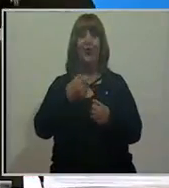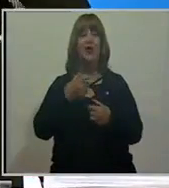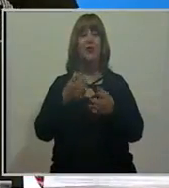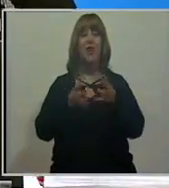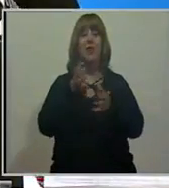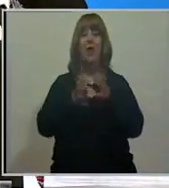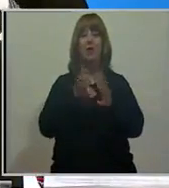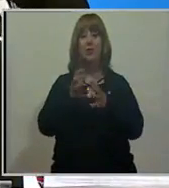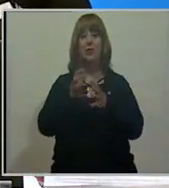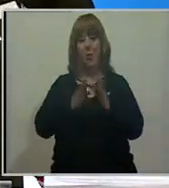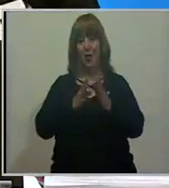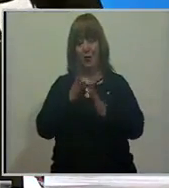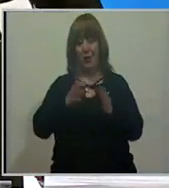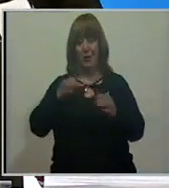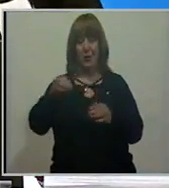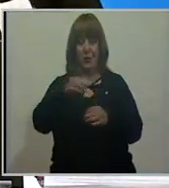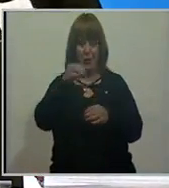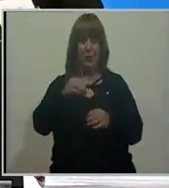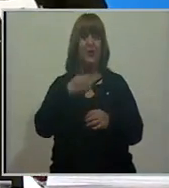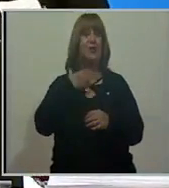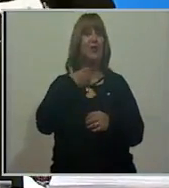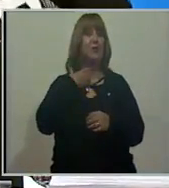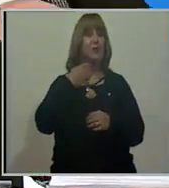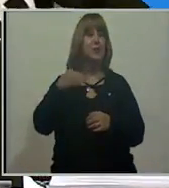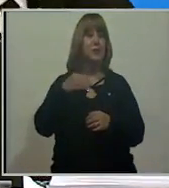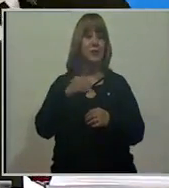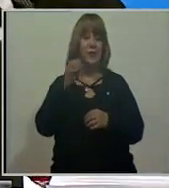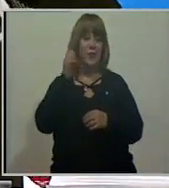Te quiero, amor. Muchas gracias a la gente de Herbo Baterías.